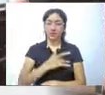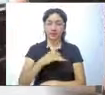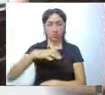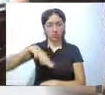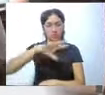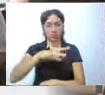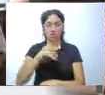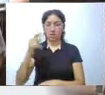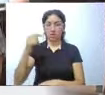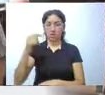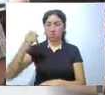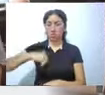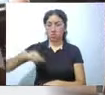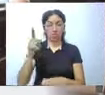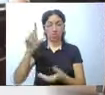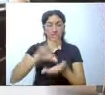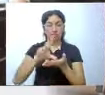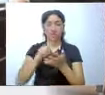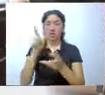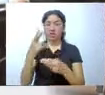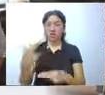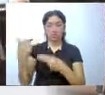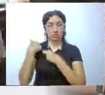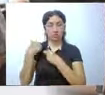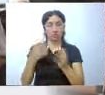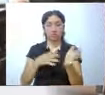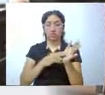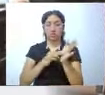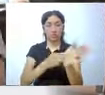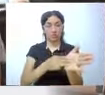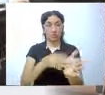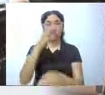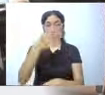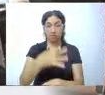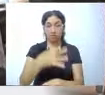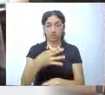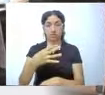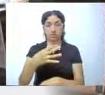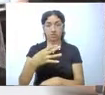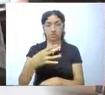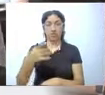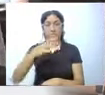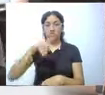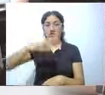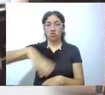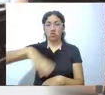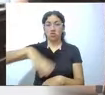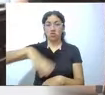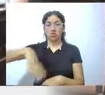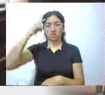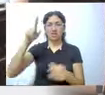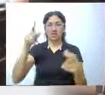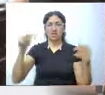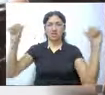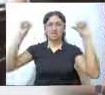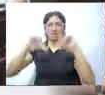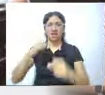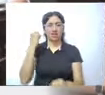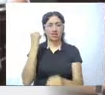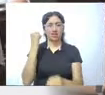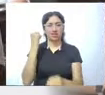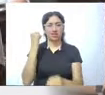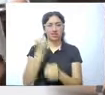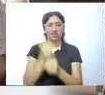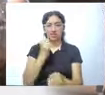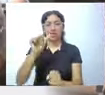municipalidad es la que maneja el Metropolitano y nosotros nos ganamos de desprestigio de la pésima gestión que viene haciendo la